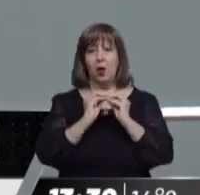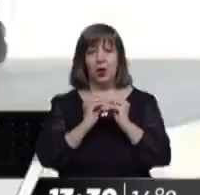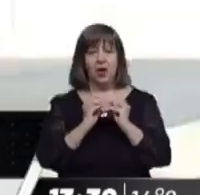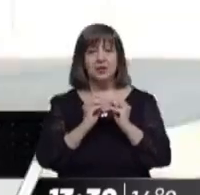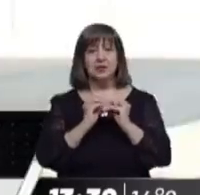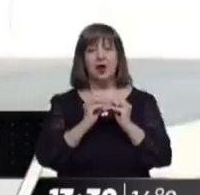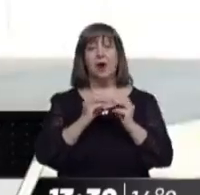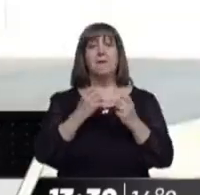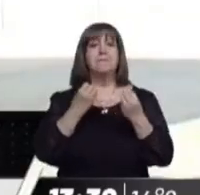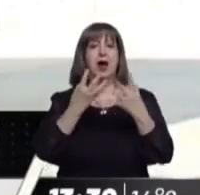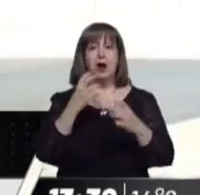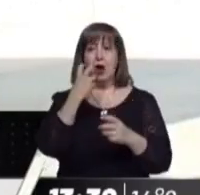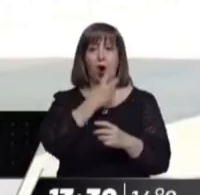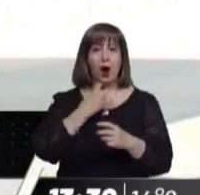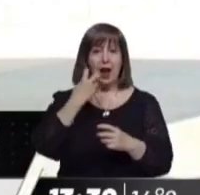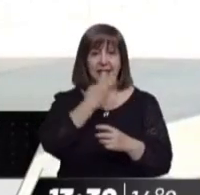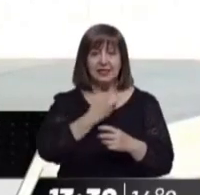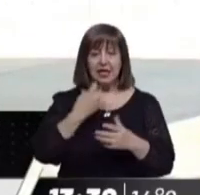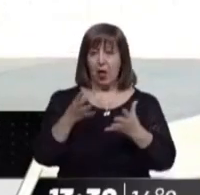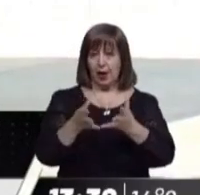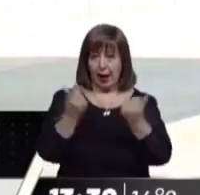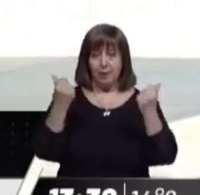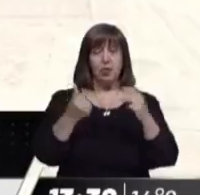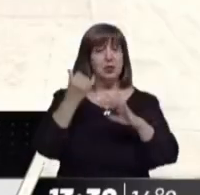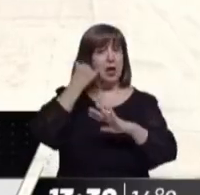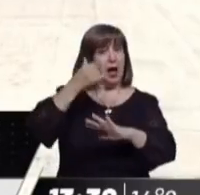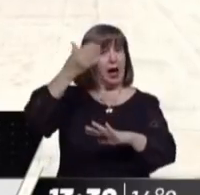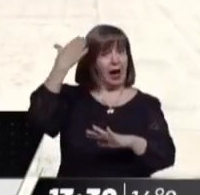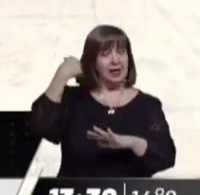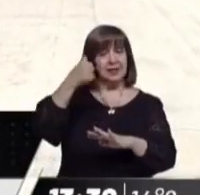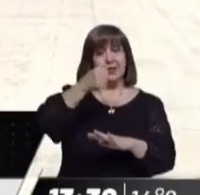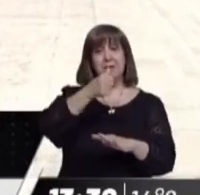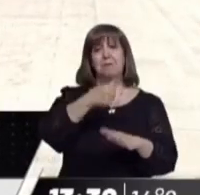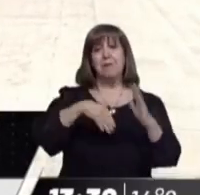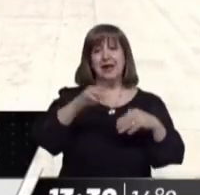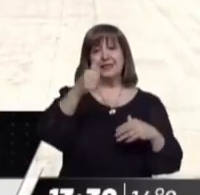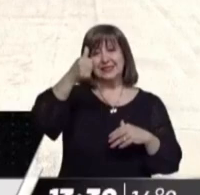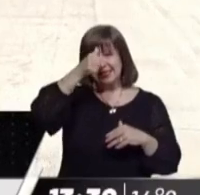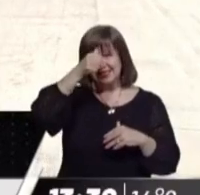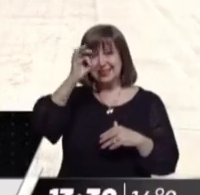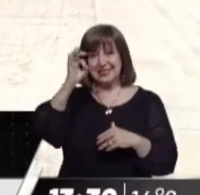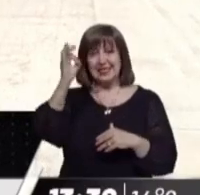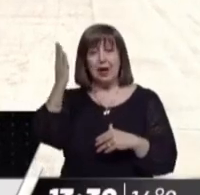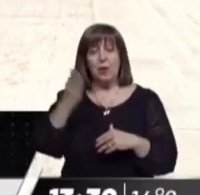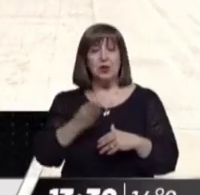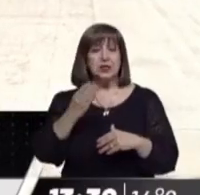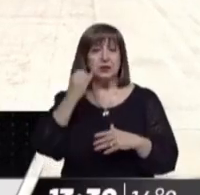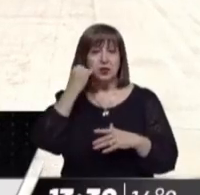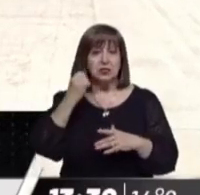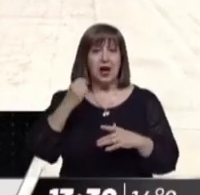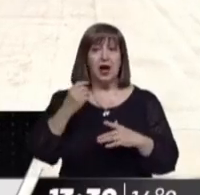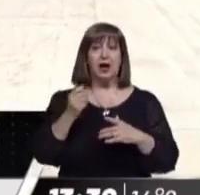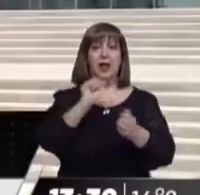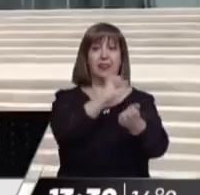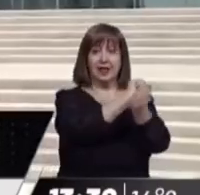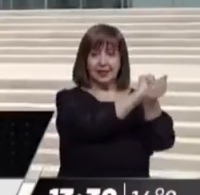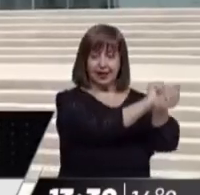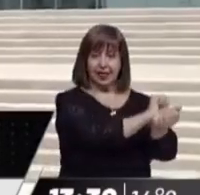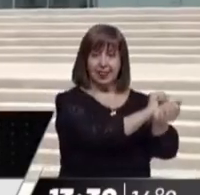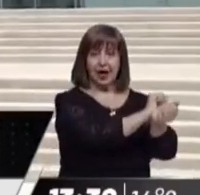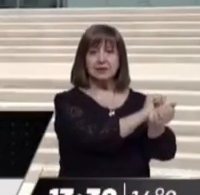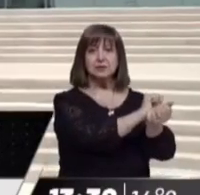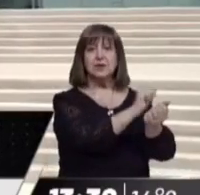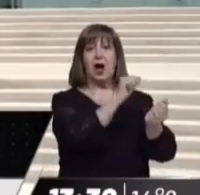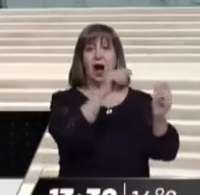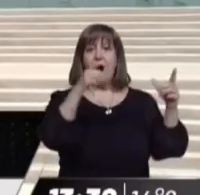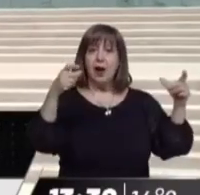las unidades carcelarias que teníamos más del 60 por de las personas privadas de libertad procesadas hoy es